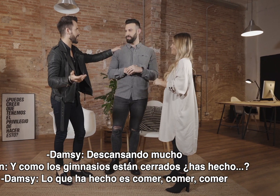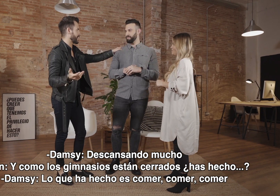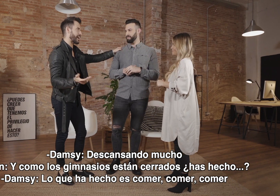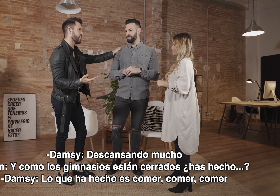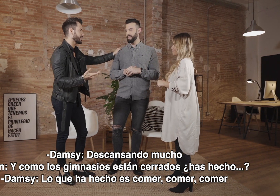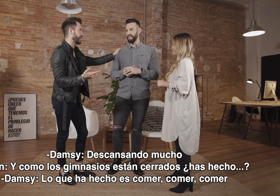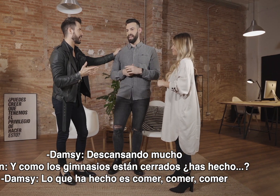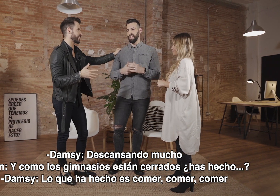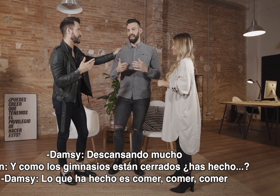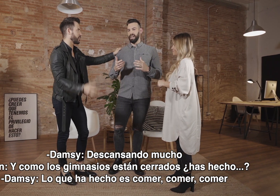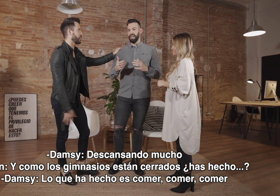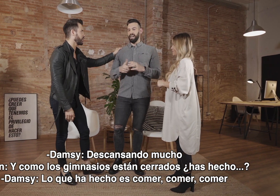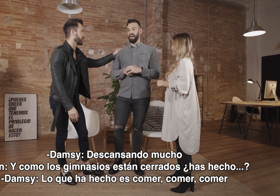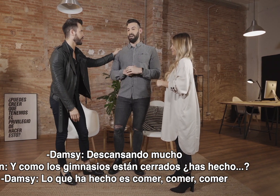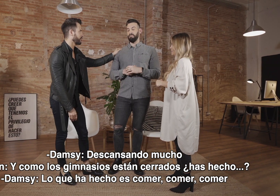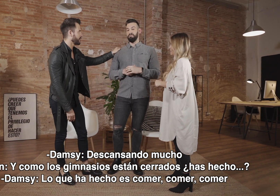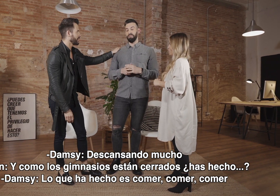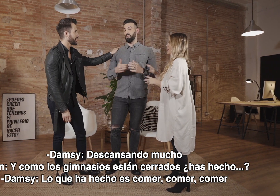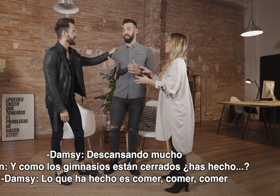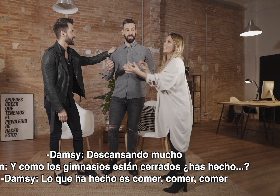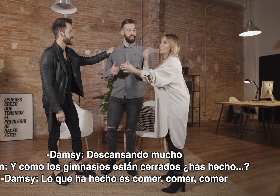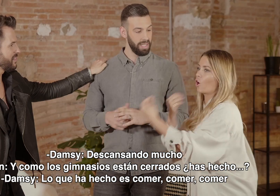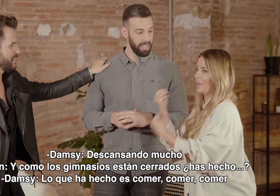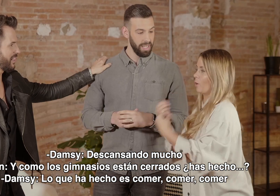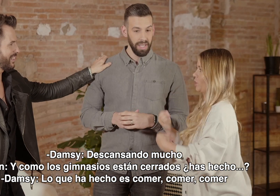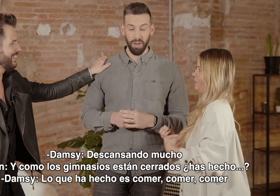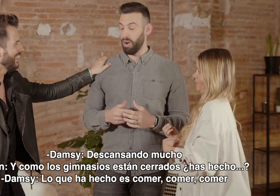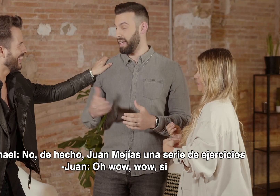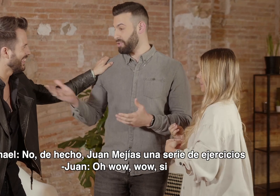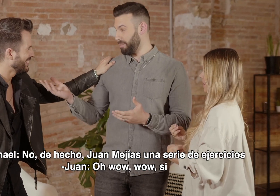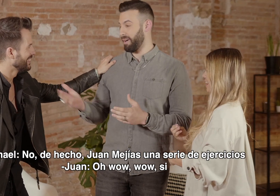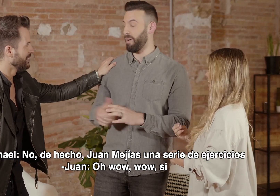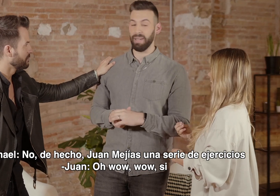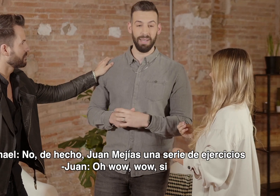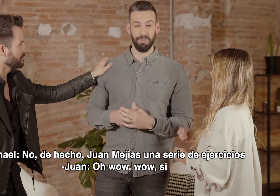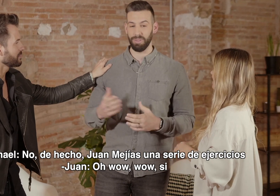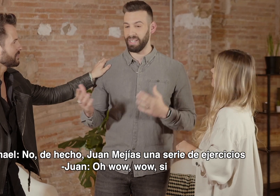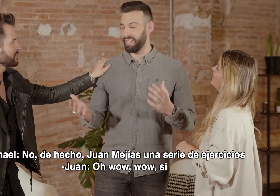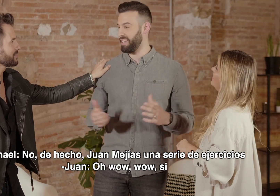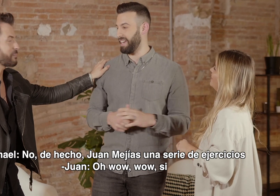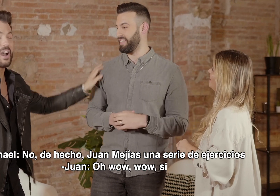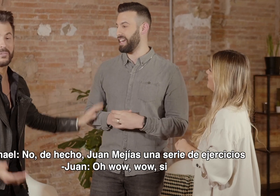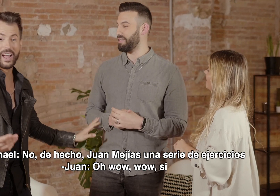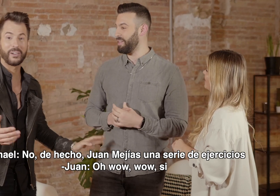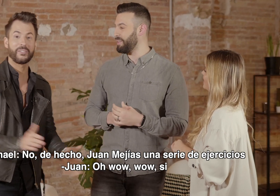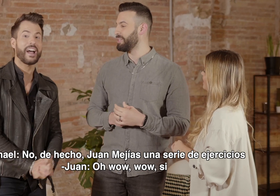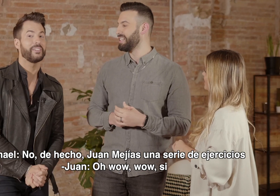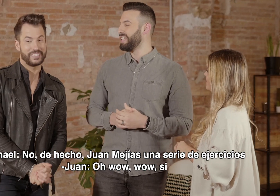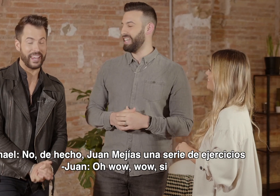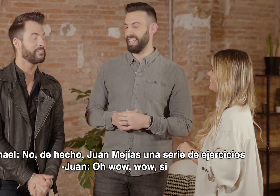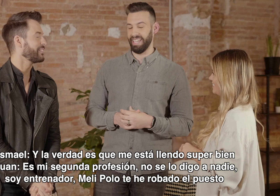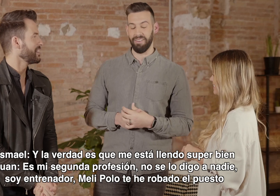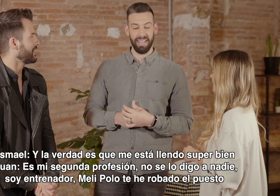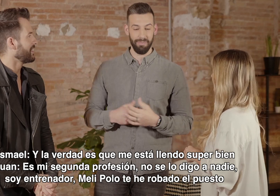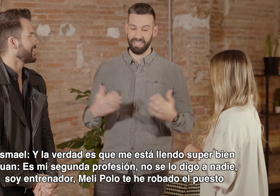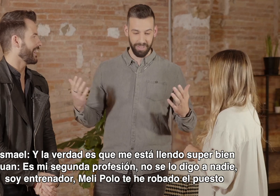gimnasios están cerrados, has hecho... Lo que ha hecho ha sido comer. No, de hecho, Juan Mejía me pasó una serie de ejercicios.